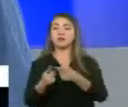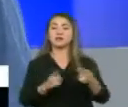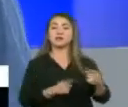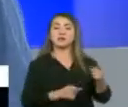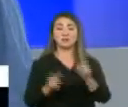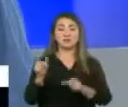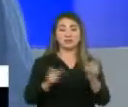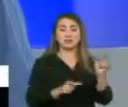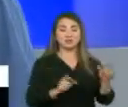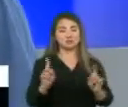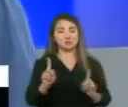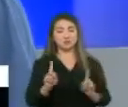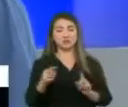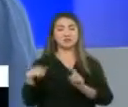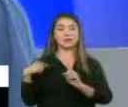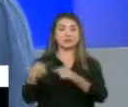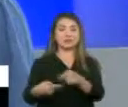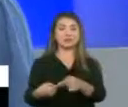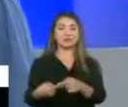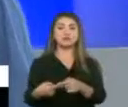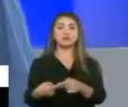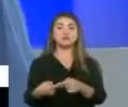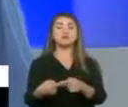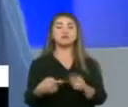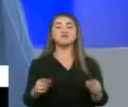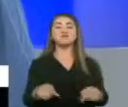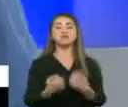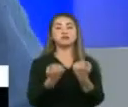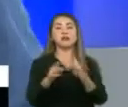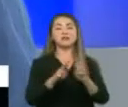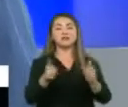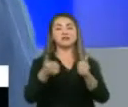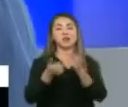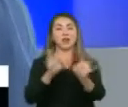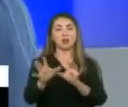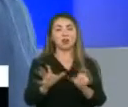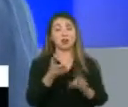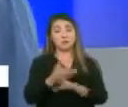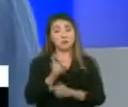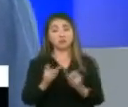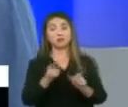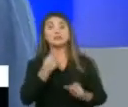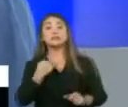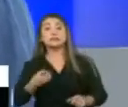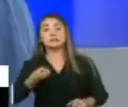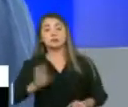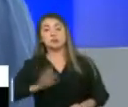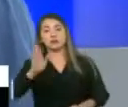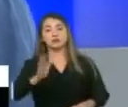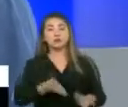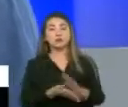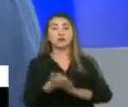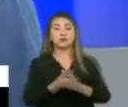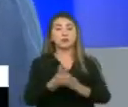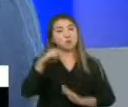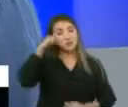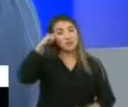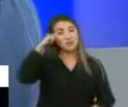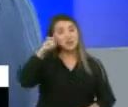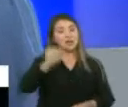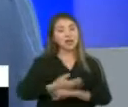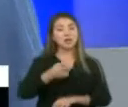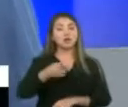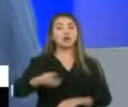generaciones, hay simplemente una intención por hacer bien las cosas. Y si nos damos cuenta de que hay personas que están interesadas en ser candidatos y en el caso de Providencia si había más